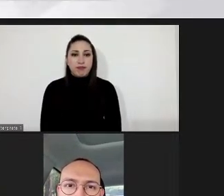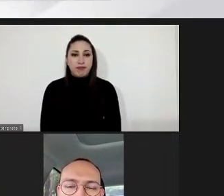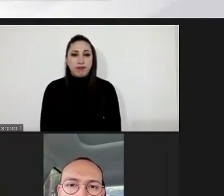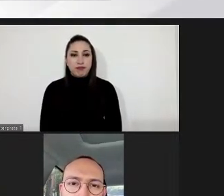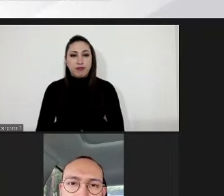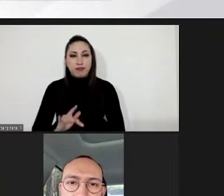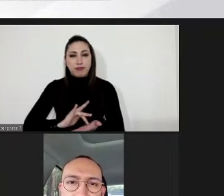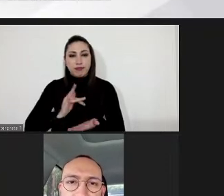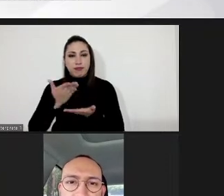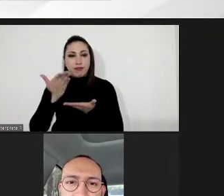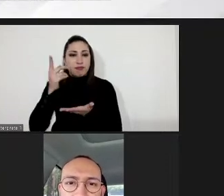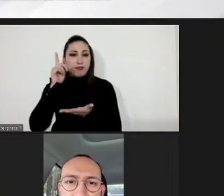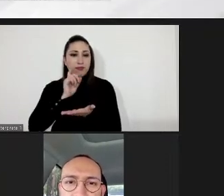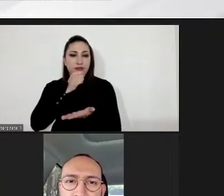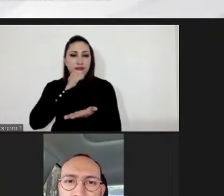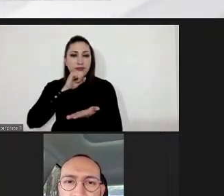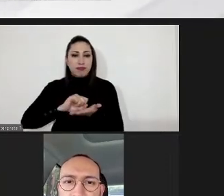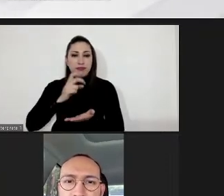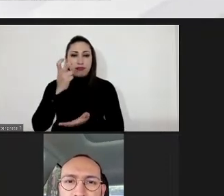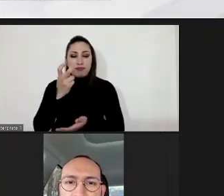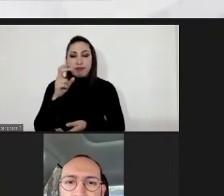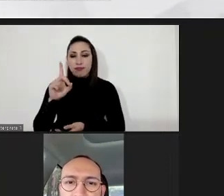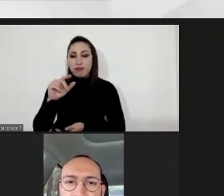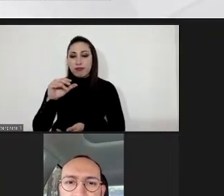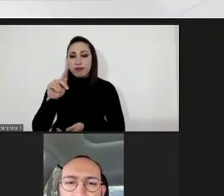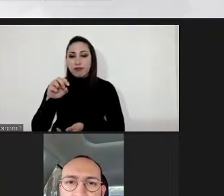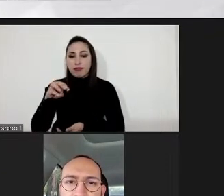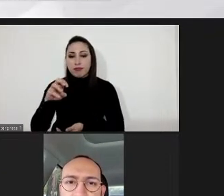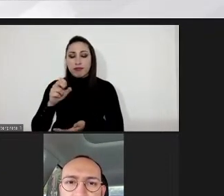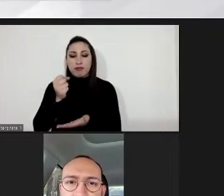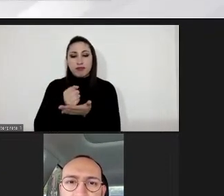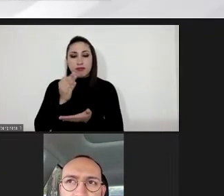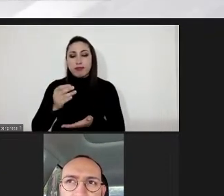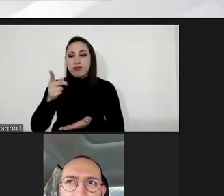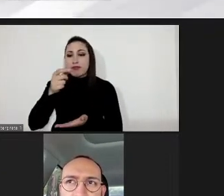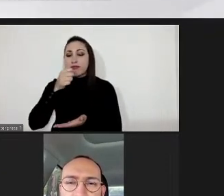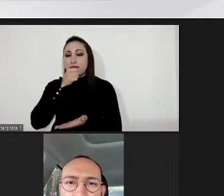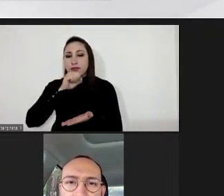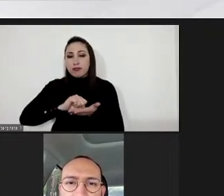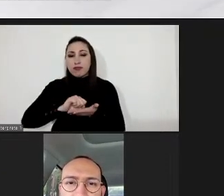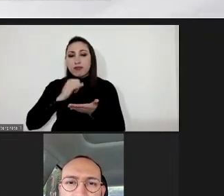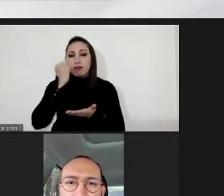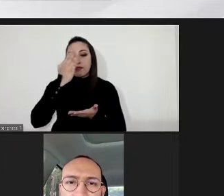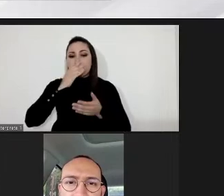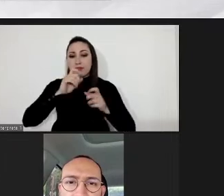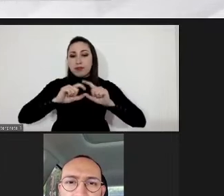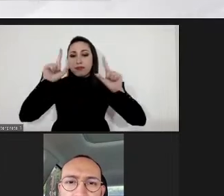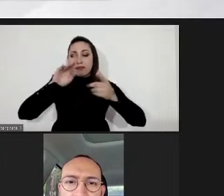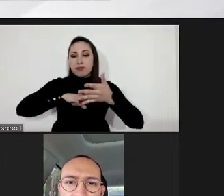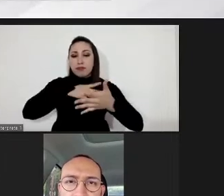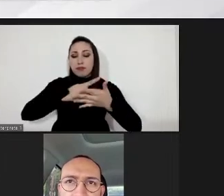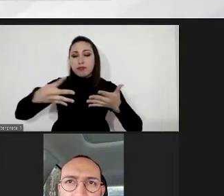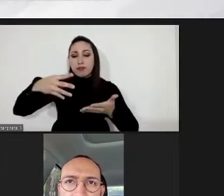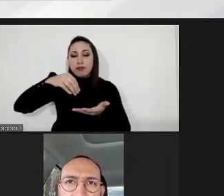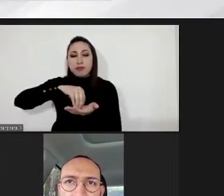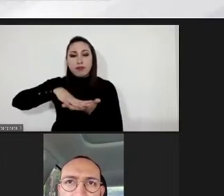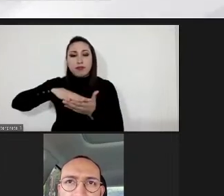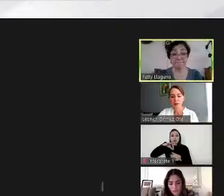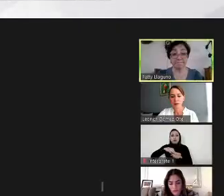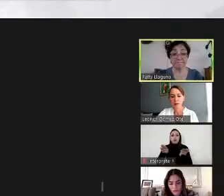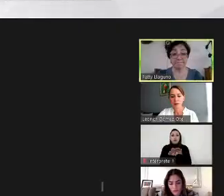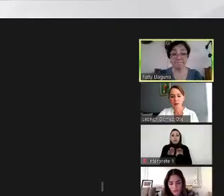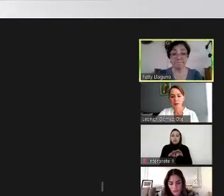Gracias, diputada. Se aprueba el dictamen de referencia. Pido a la Secretaría Técnica muestre en la pantalla el registro de votos